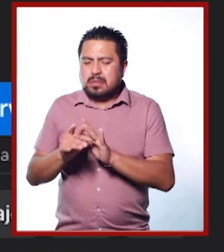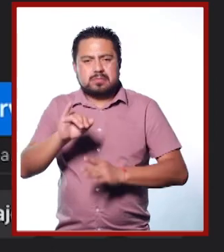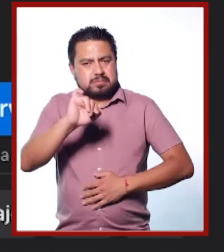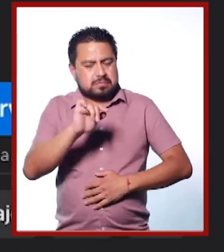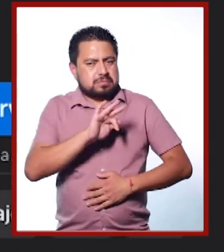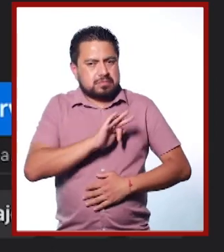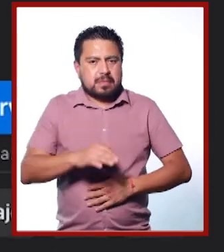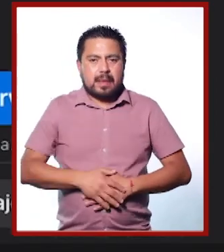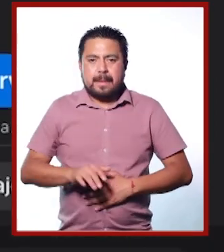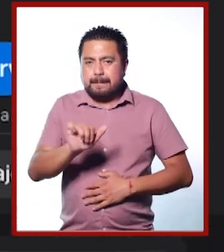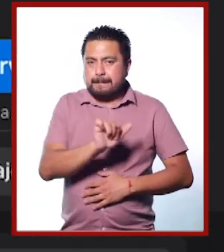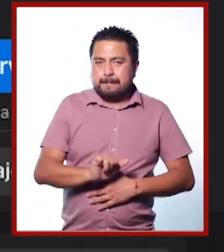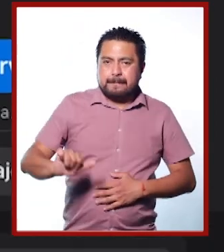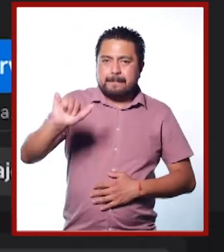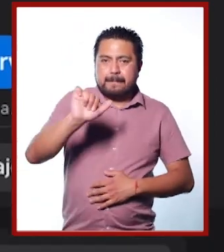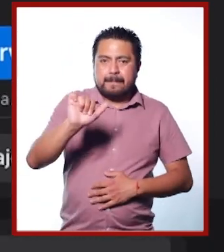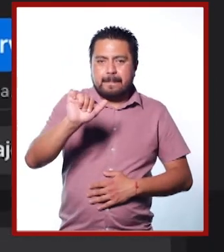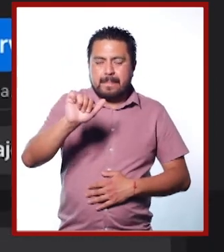contactar? Por supuesto.